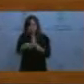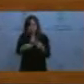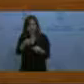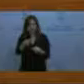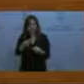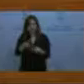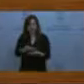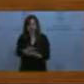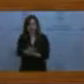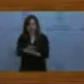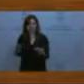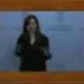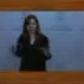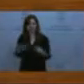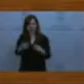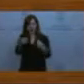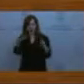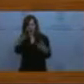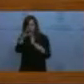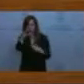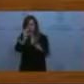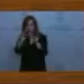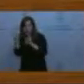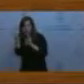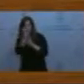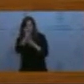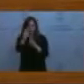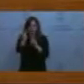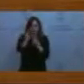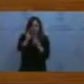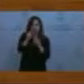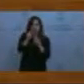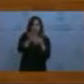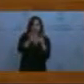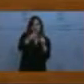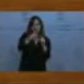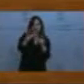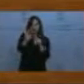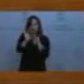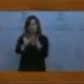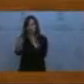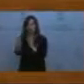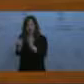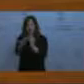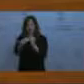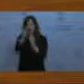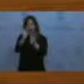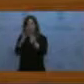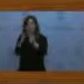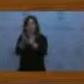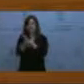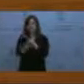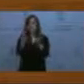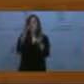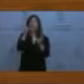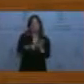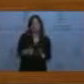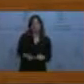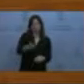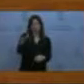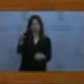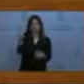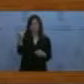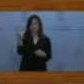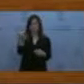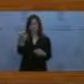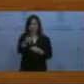una libertad total para elegir colegio entre colegios diferenciados y colegios especializados, habrá un mayor nivel de implicación por parte de